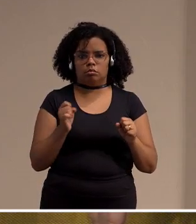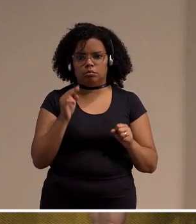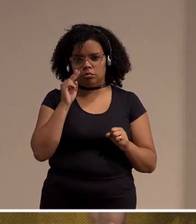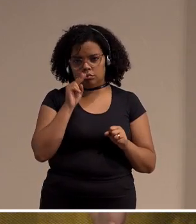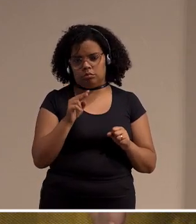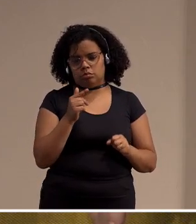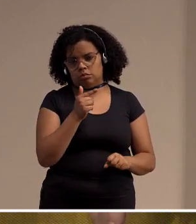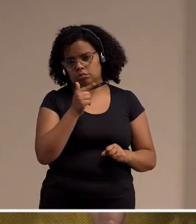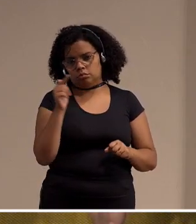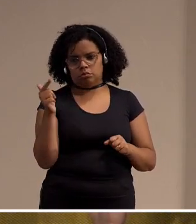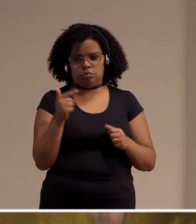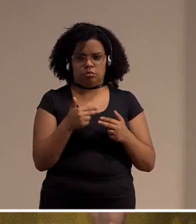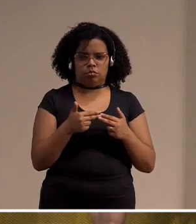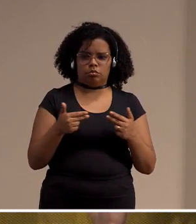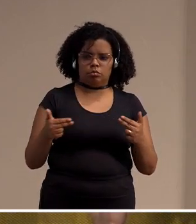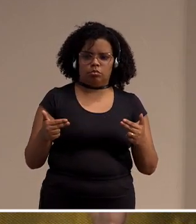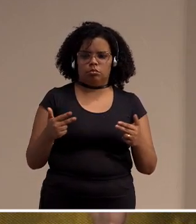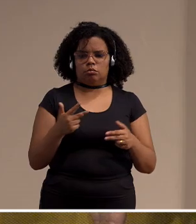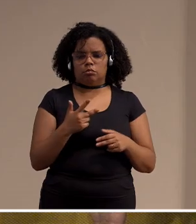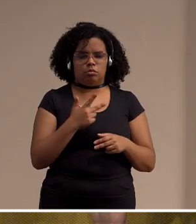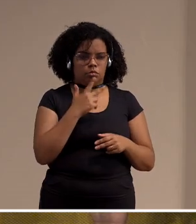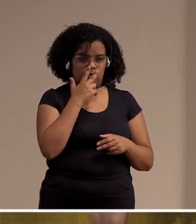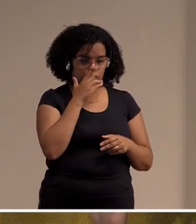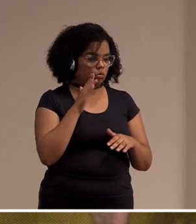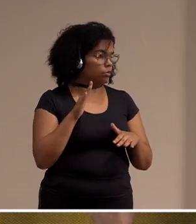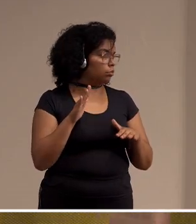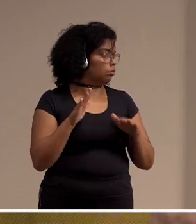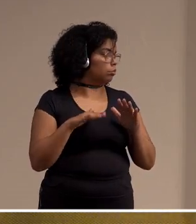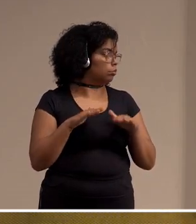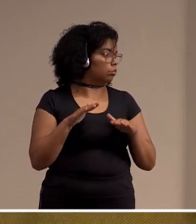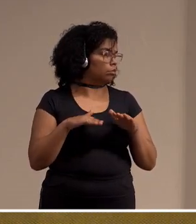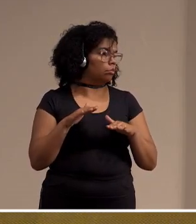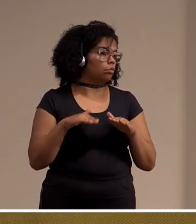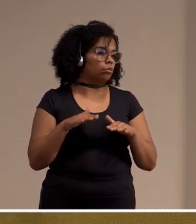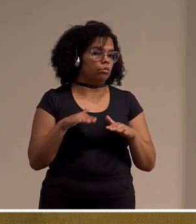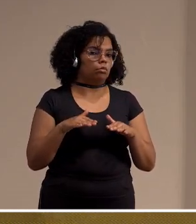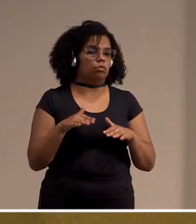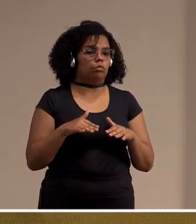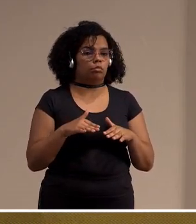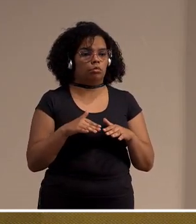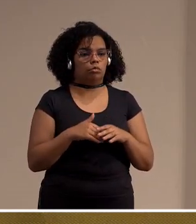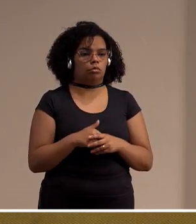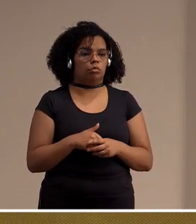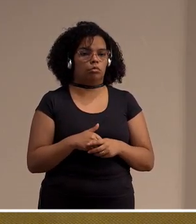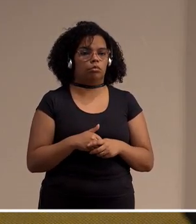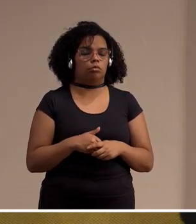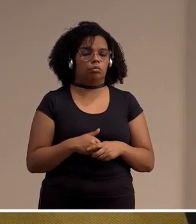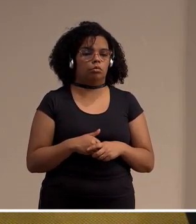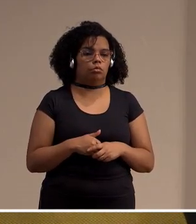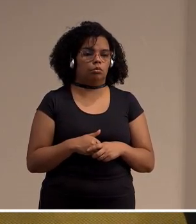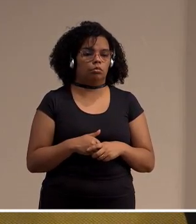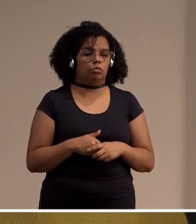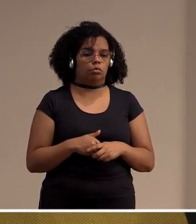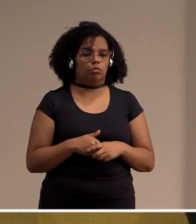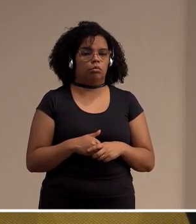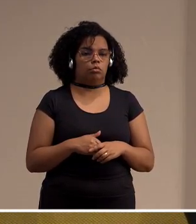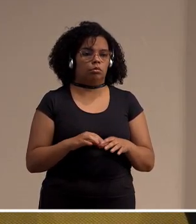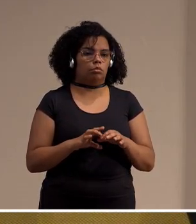A veces eu acho que ver sí, o más inmediato como otra cosa permite pensar eso mejor.